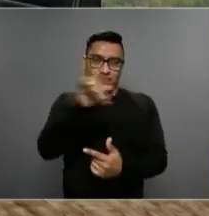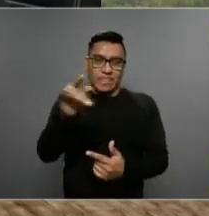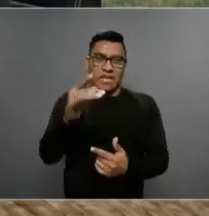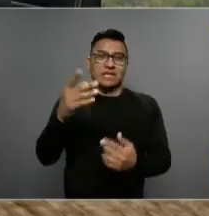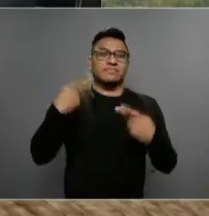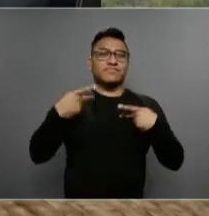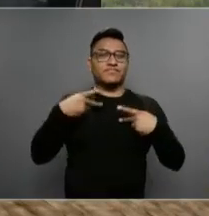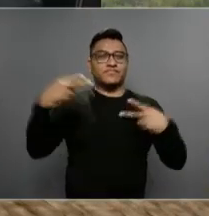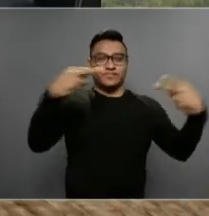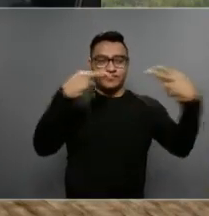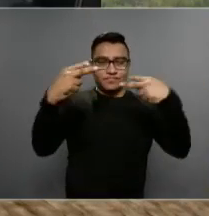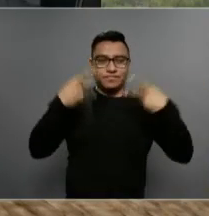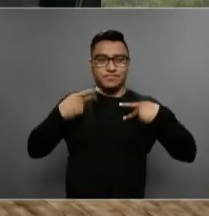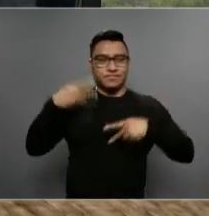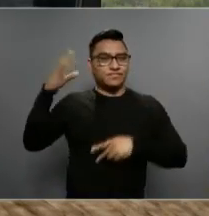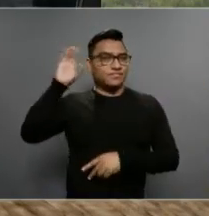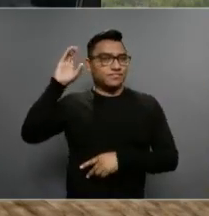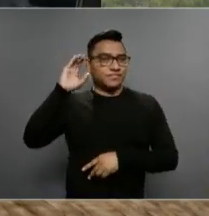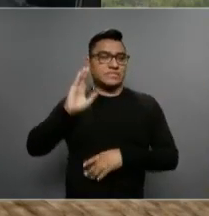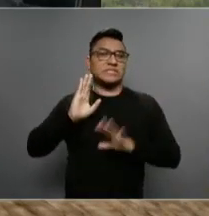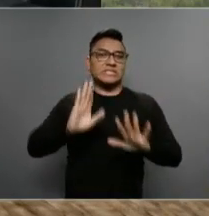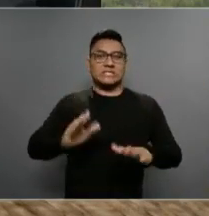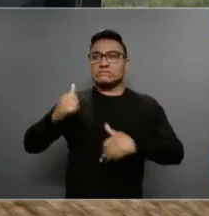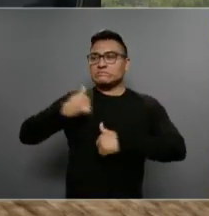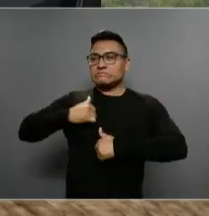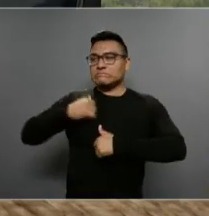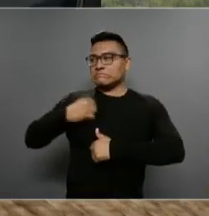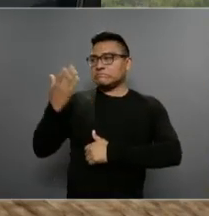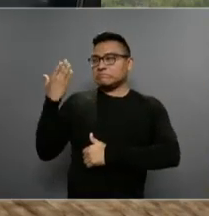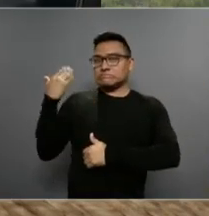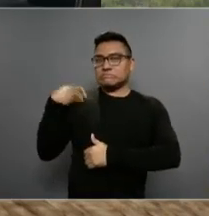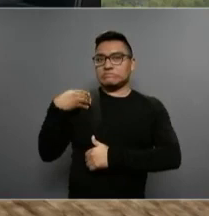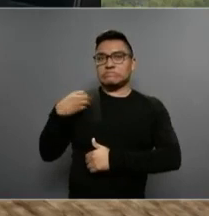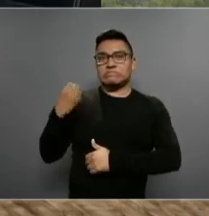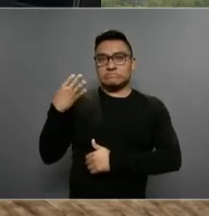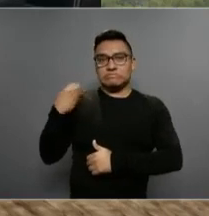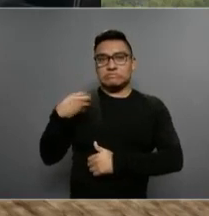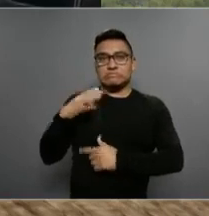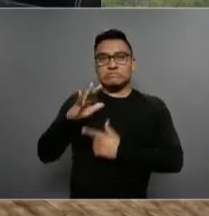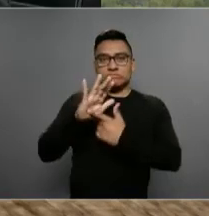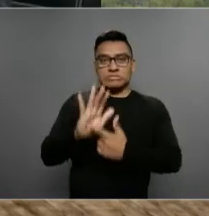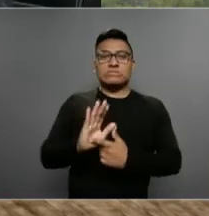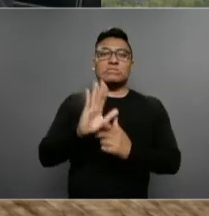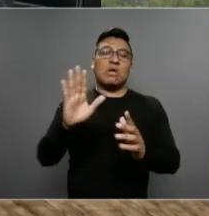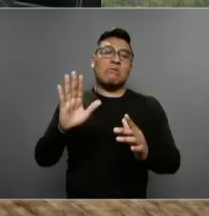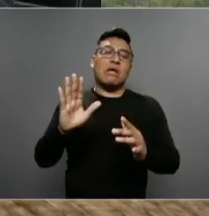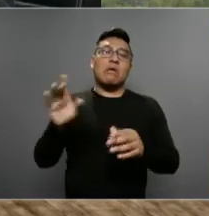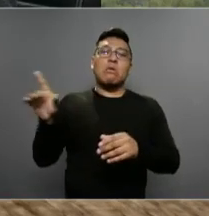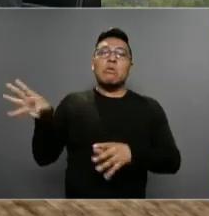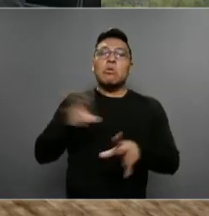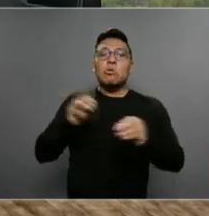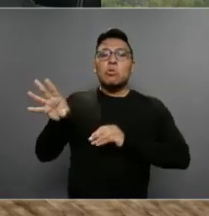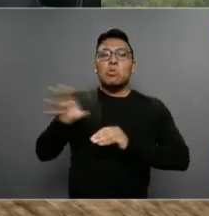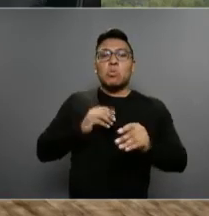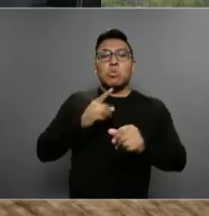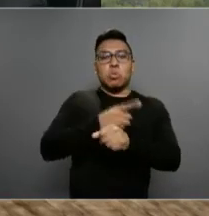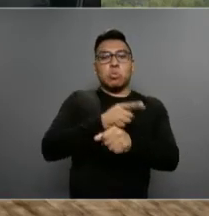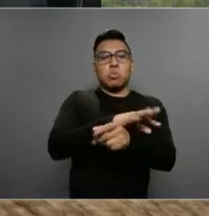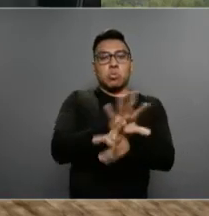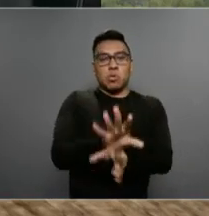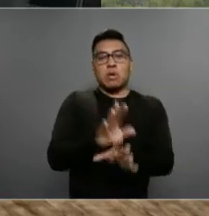que nos escucha y que nos ve la actualización de las autoridades de salud sobre los contagios y